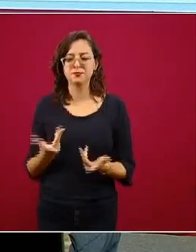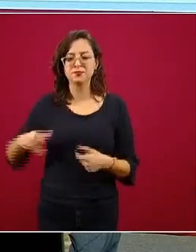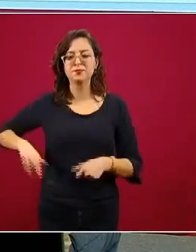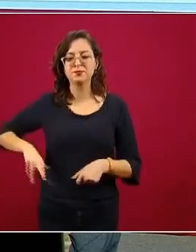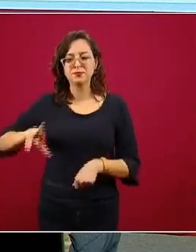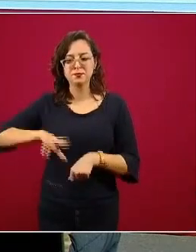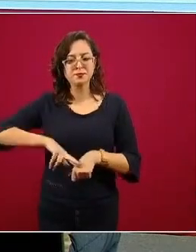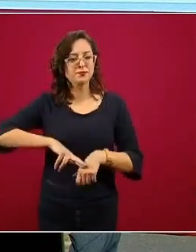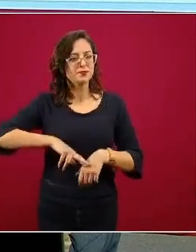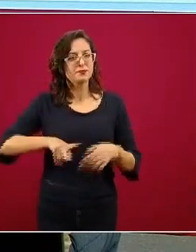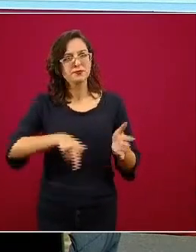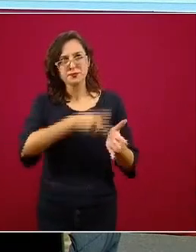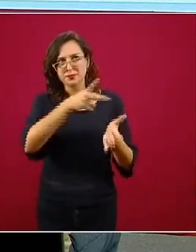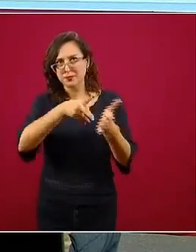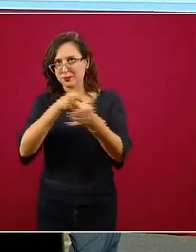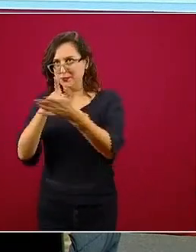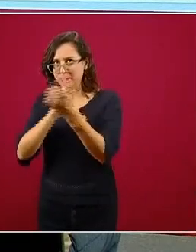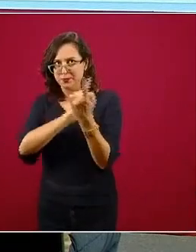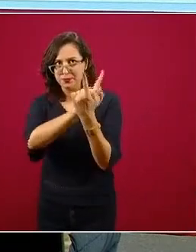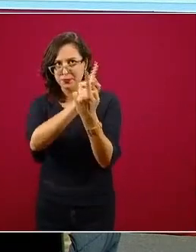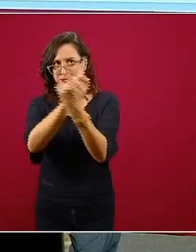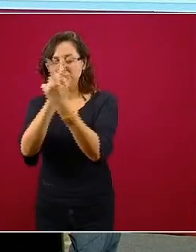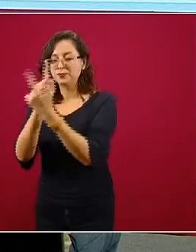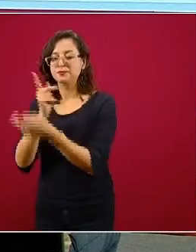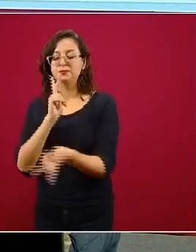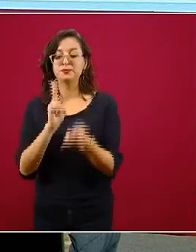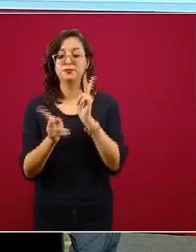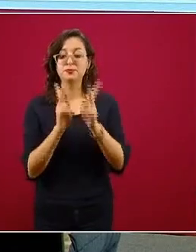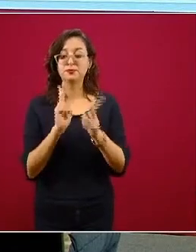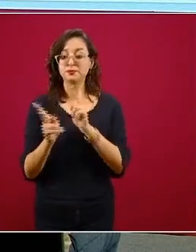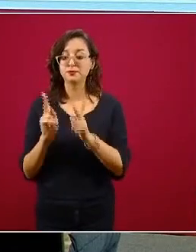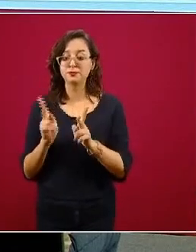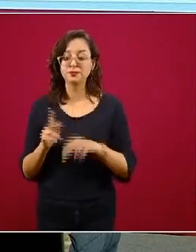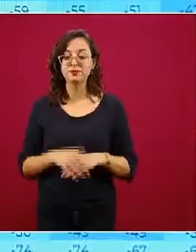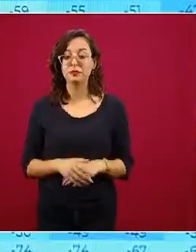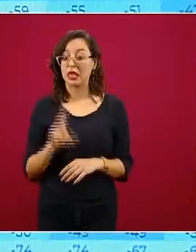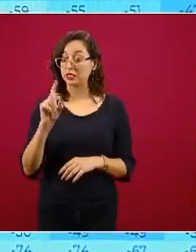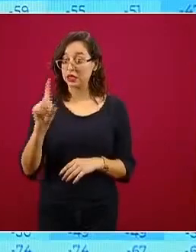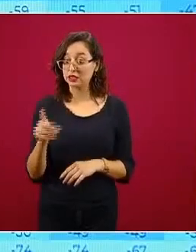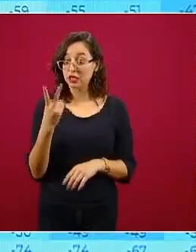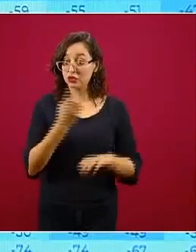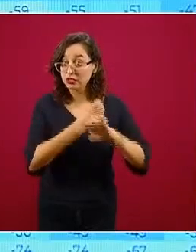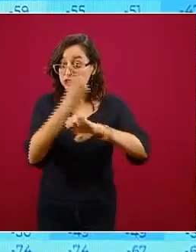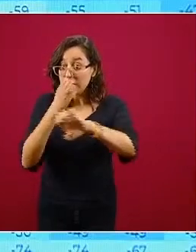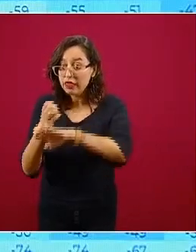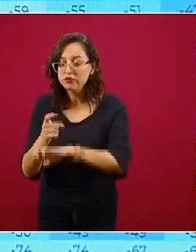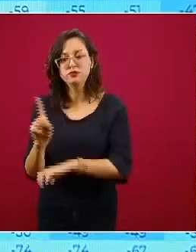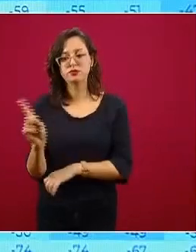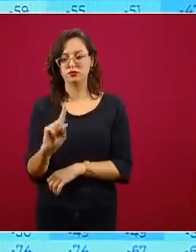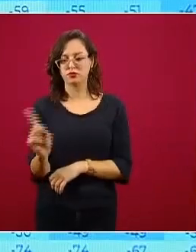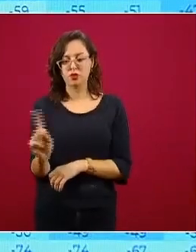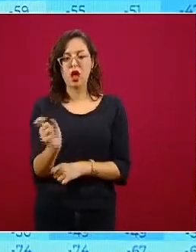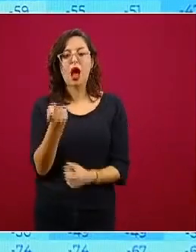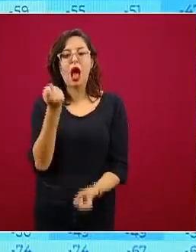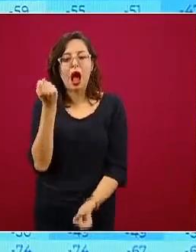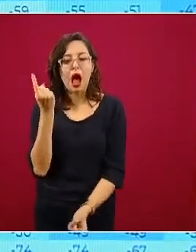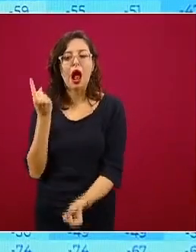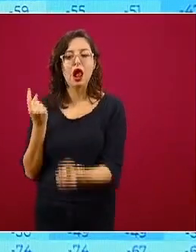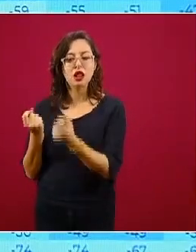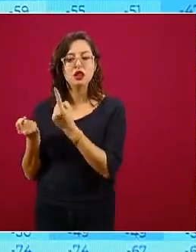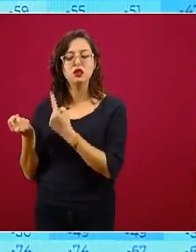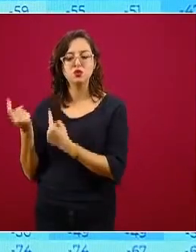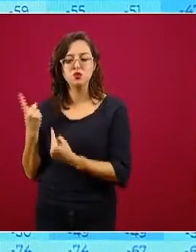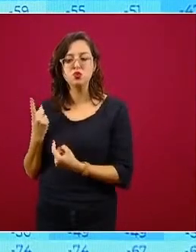entidades federativas al respecto. Dejo en claro que no son las 32 entidades federativas. Dejo en